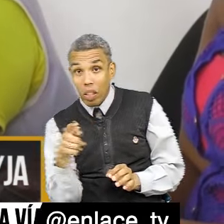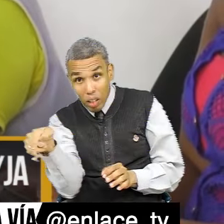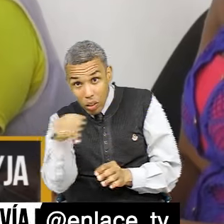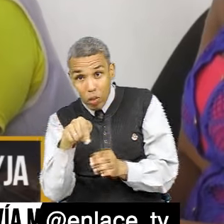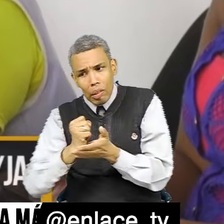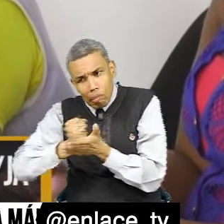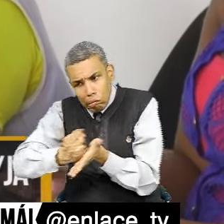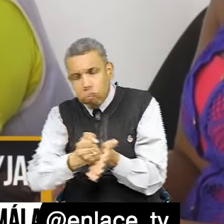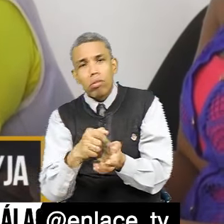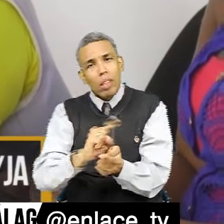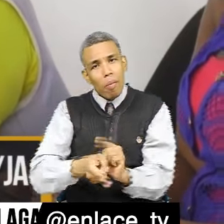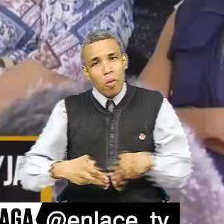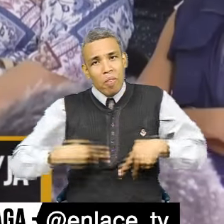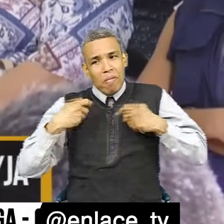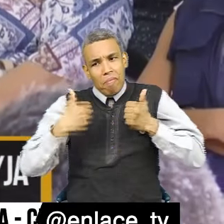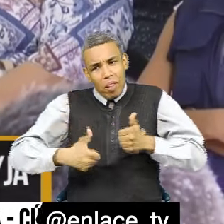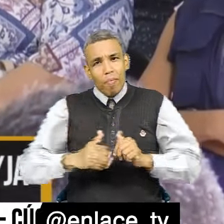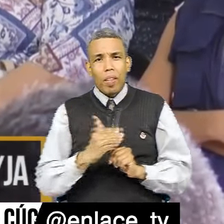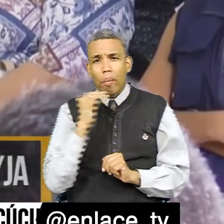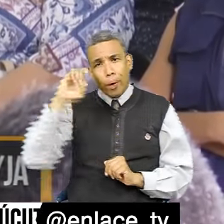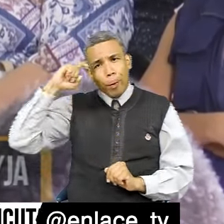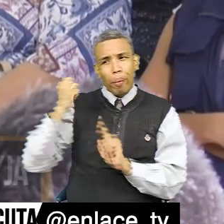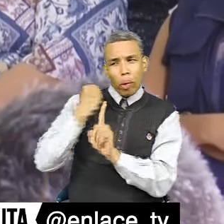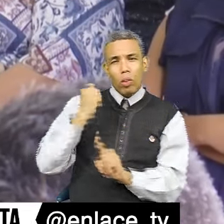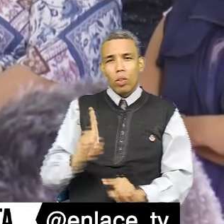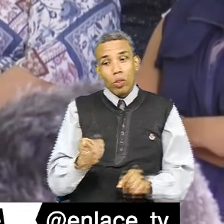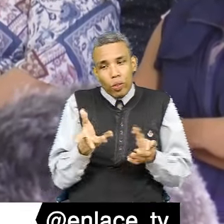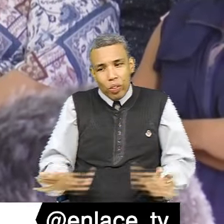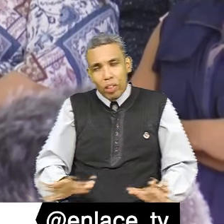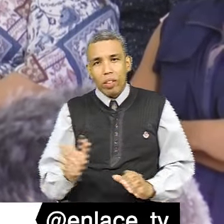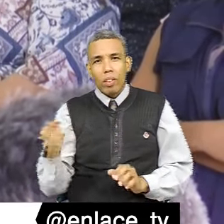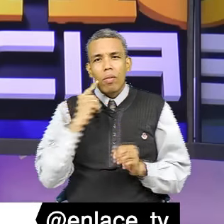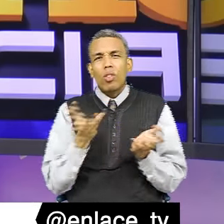encuentro entre víctimas y comisión se cumplió en las instalaciones del CRAIF.